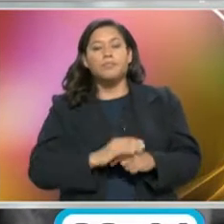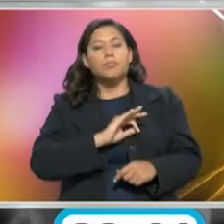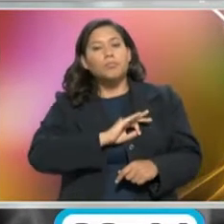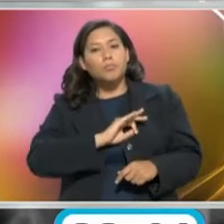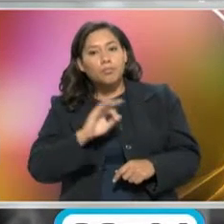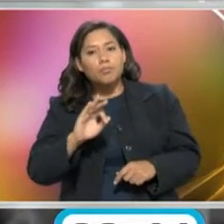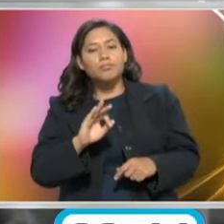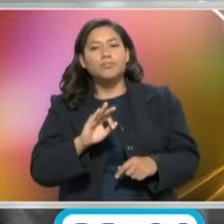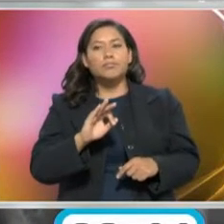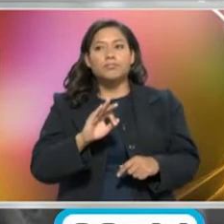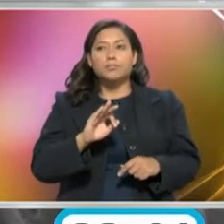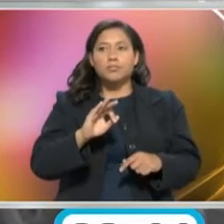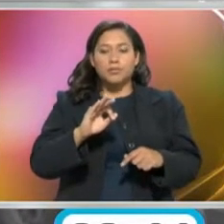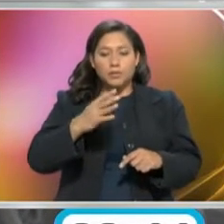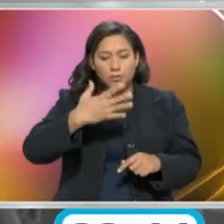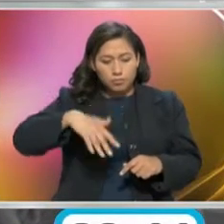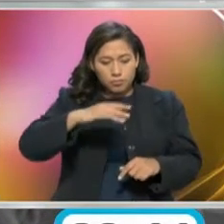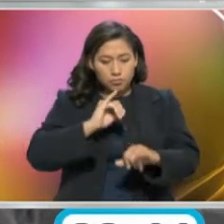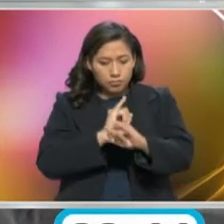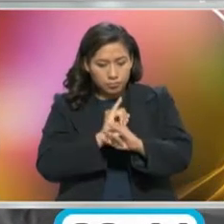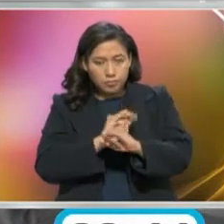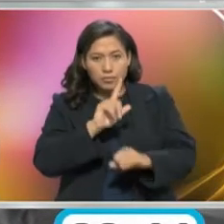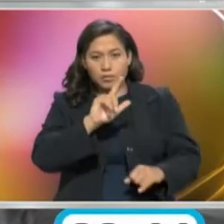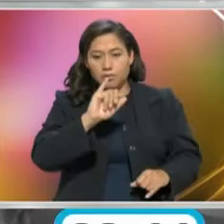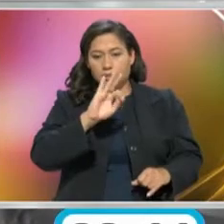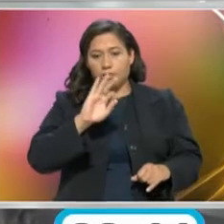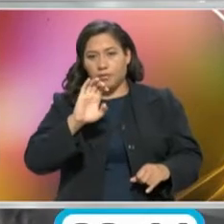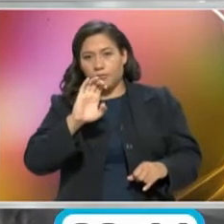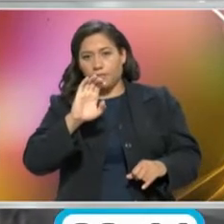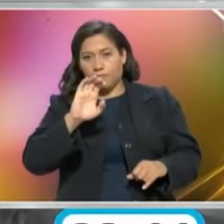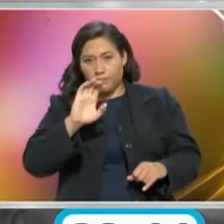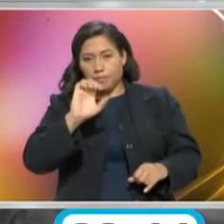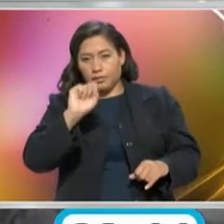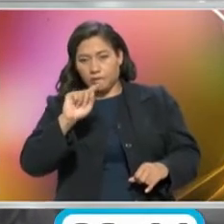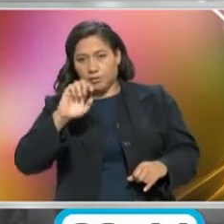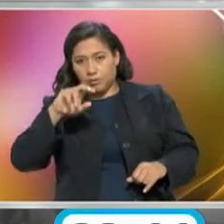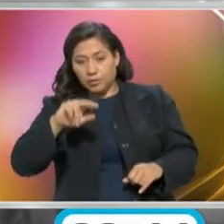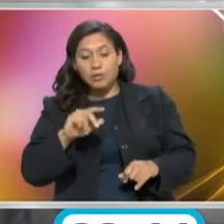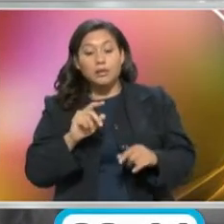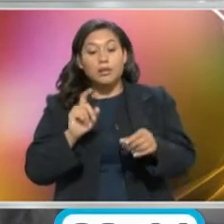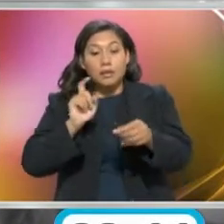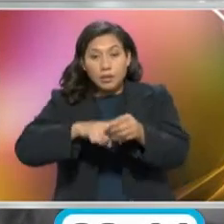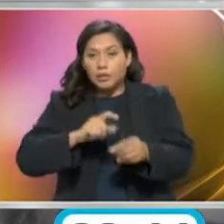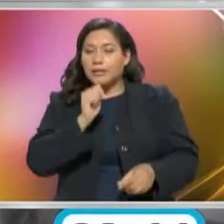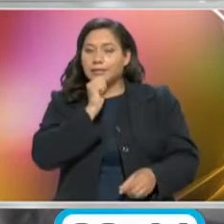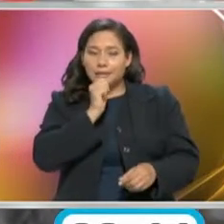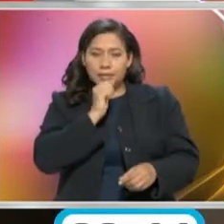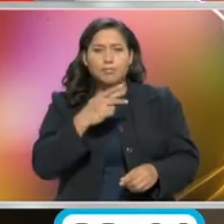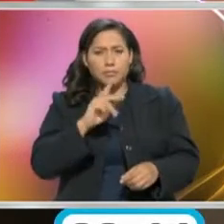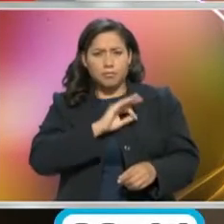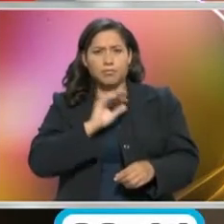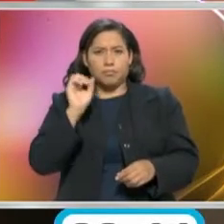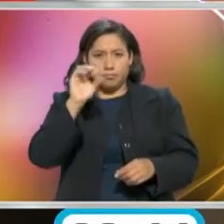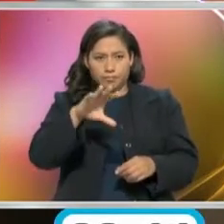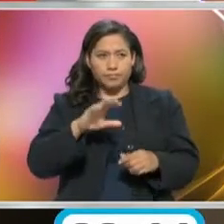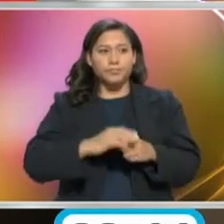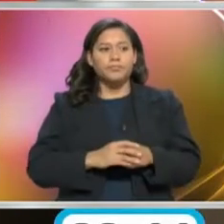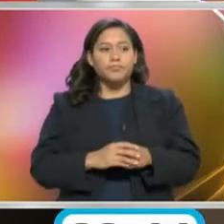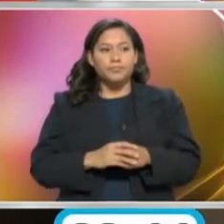Pueden sintonizarla buscando por la página Livestream. Todavía no tenemos el link, pero podemos enviárselos.